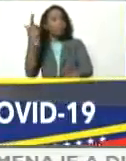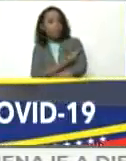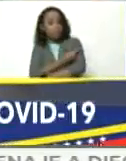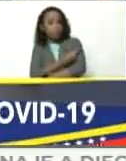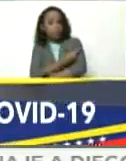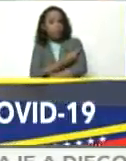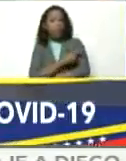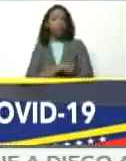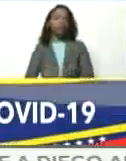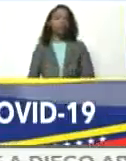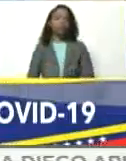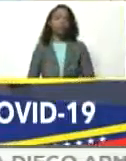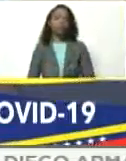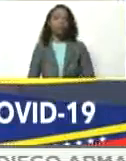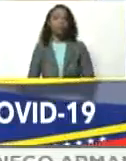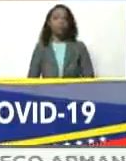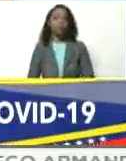vacunarse.